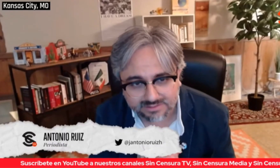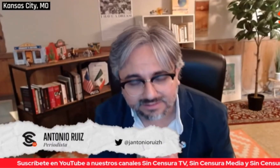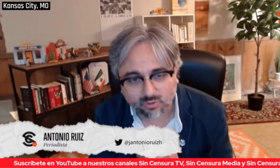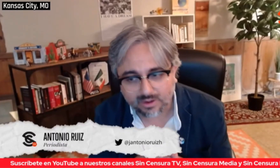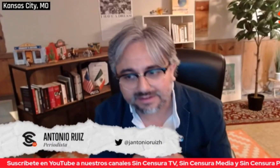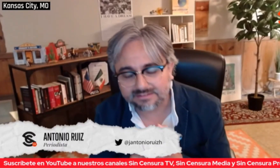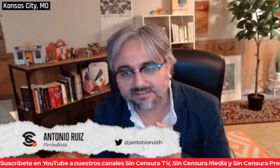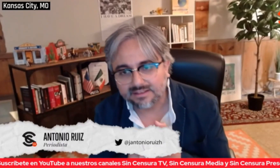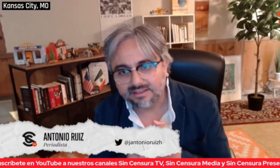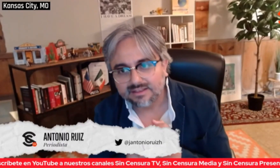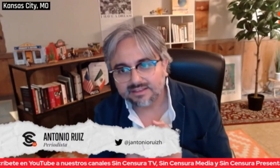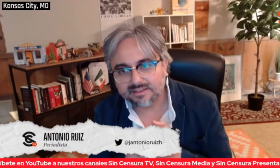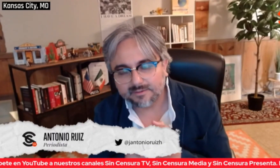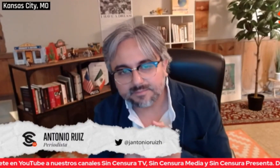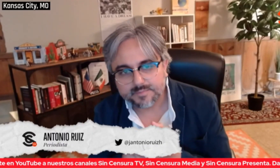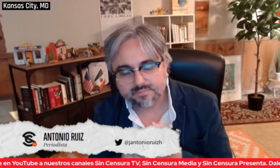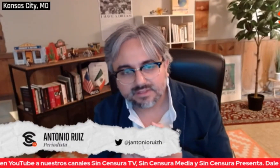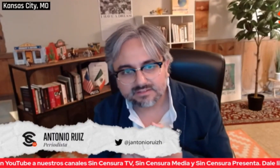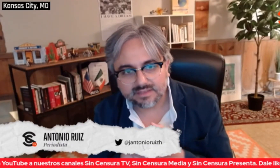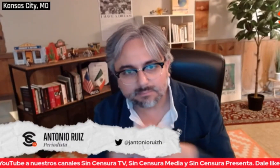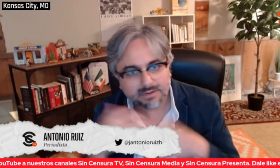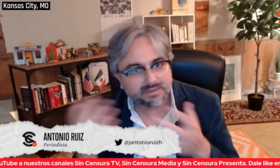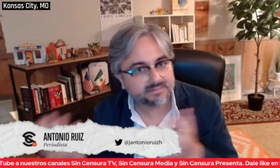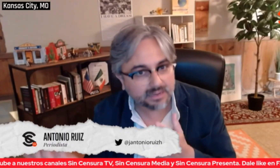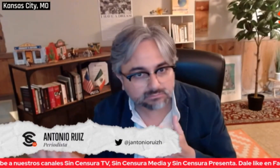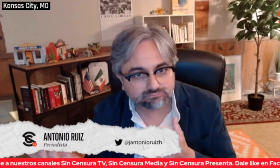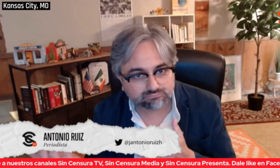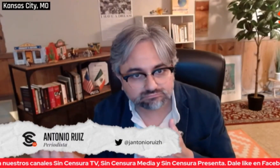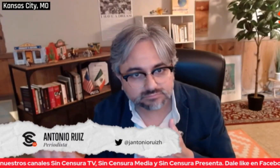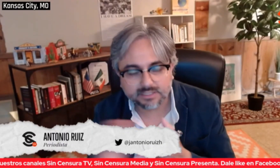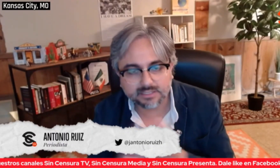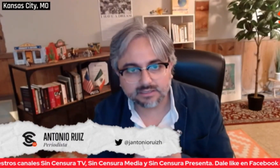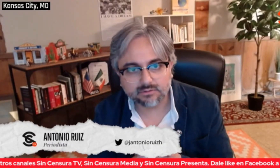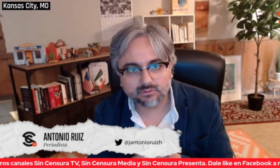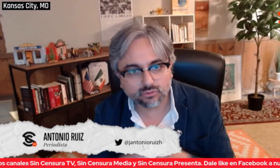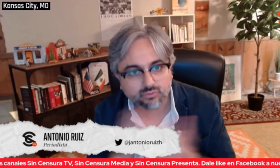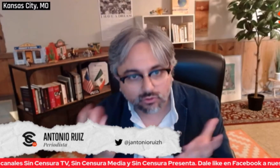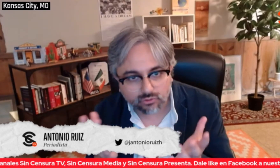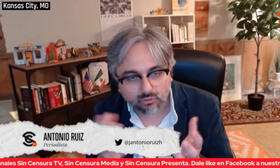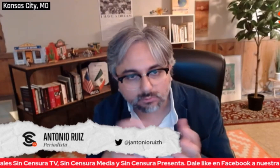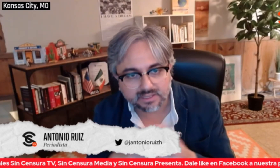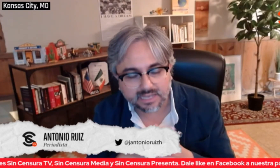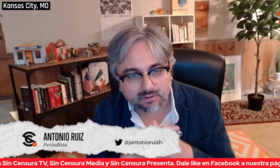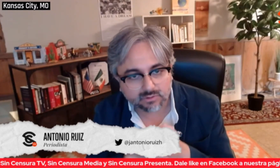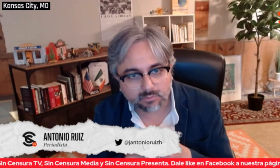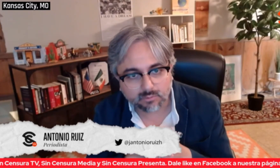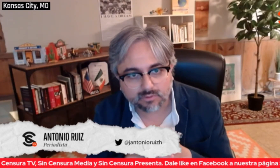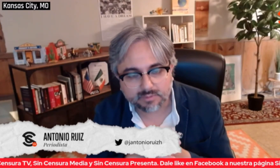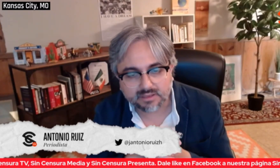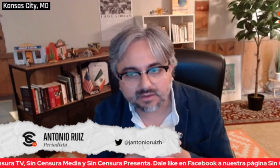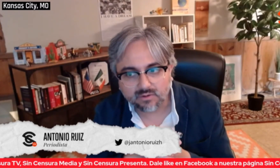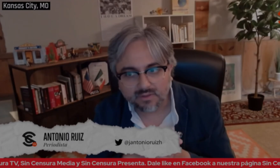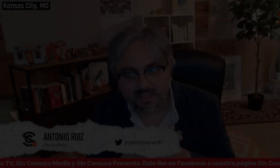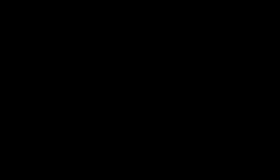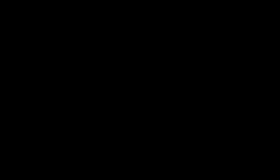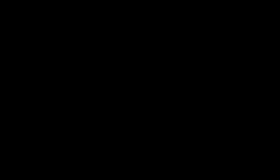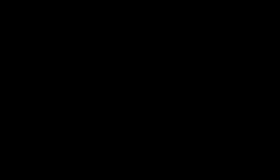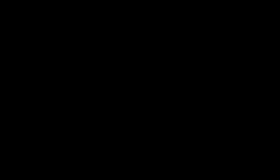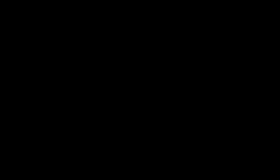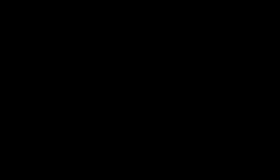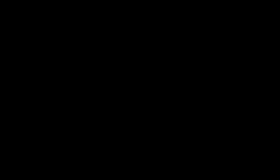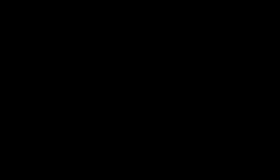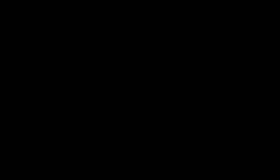$150 millones que se malversaron de nuestros fondos como mexicanos del pueblo de México